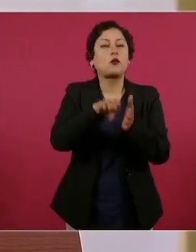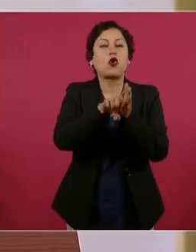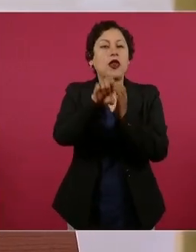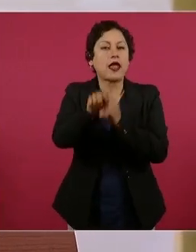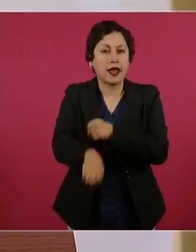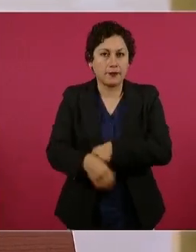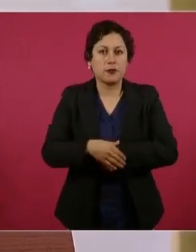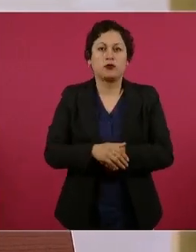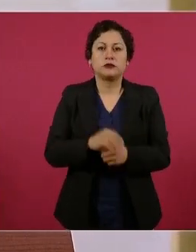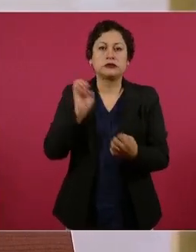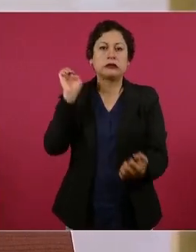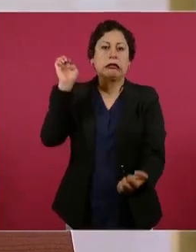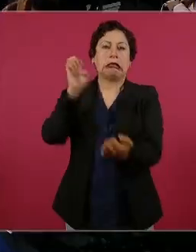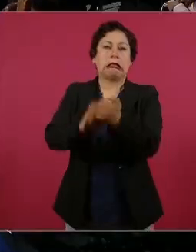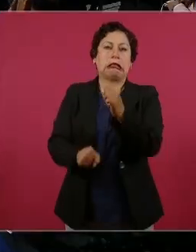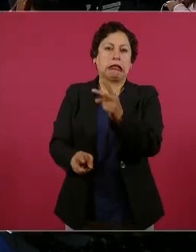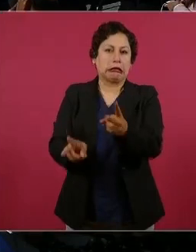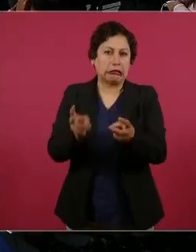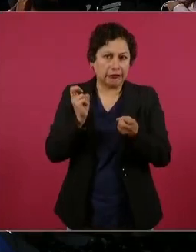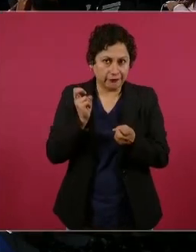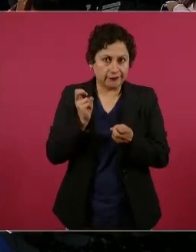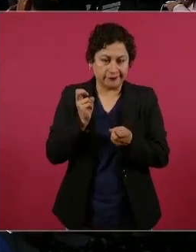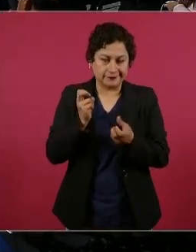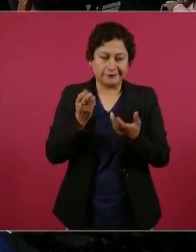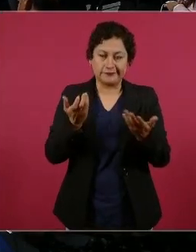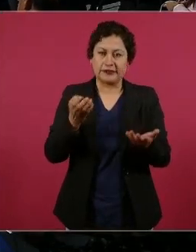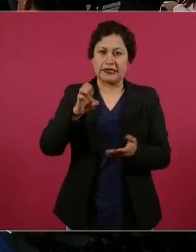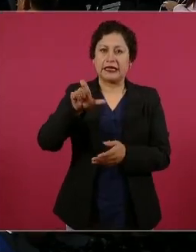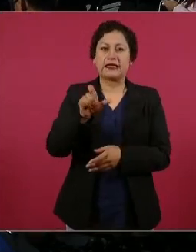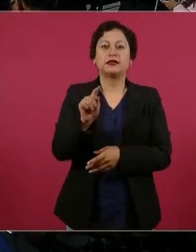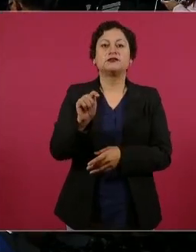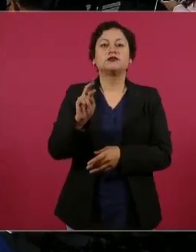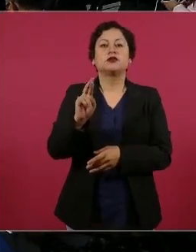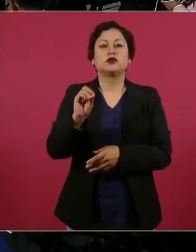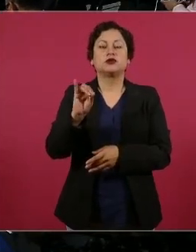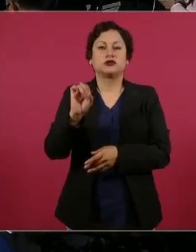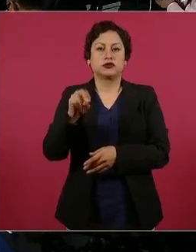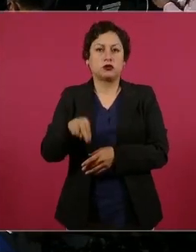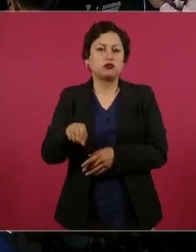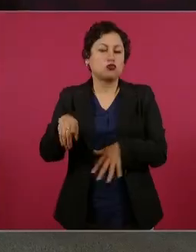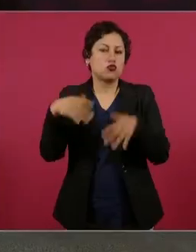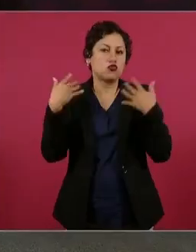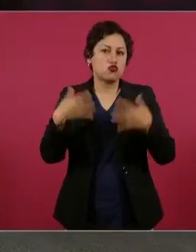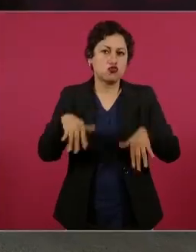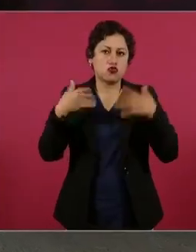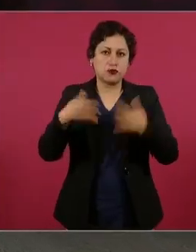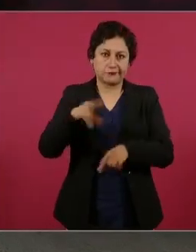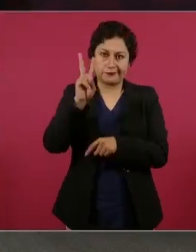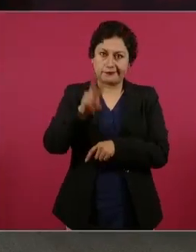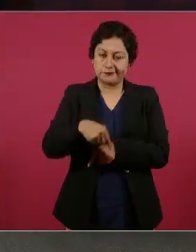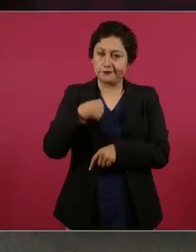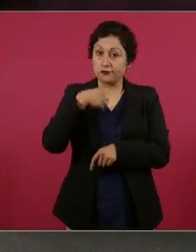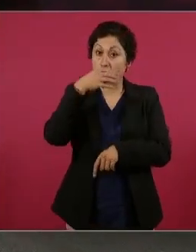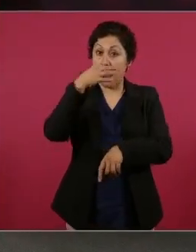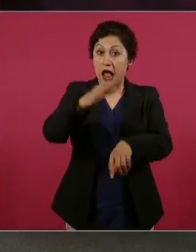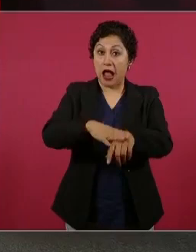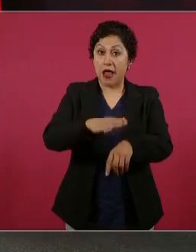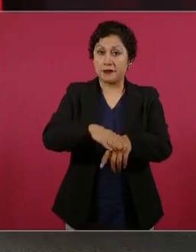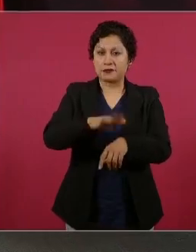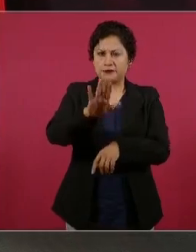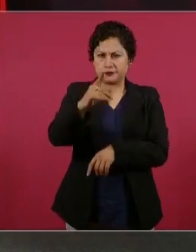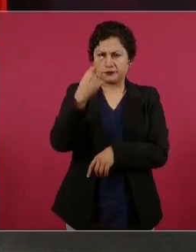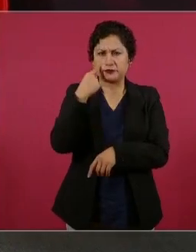adelantar que en todos los delitos, en todos, ha